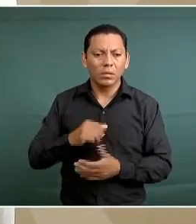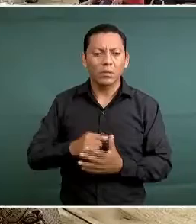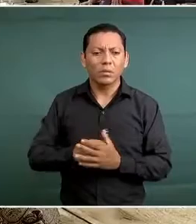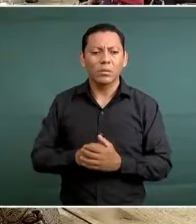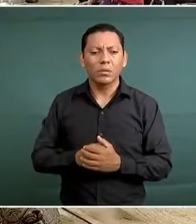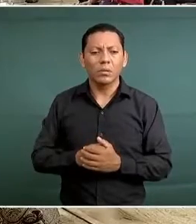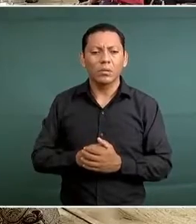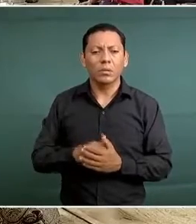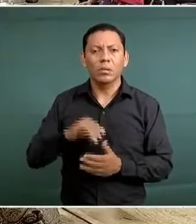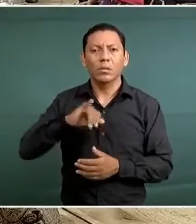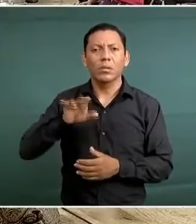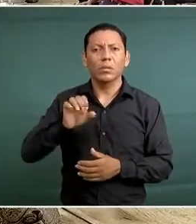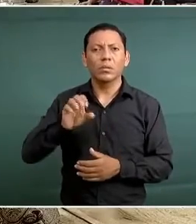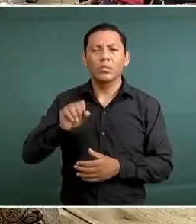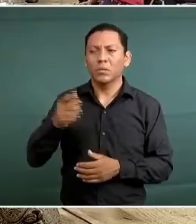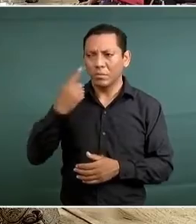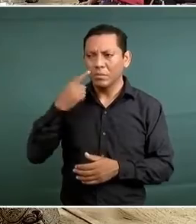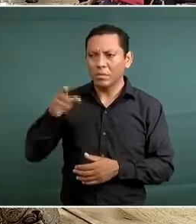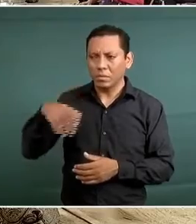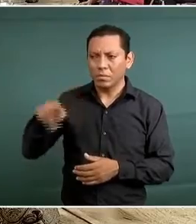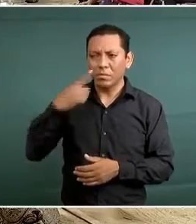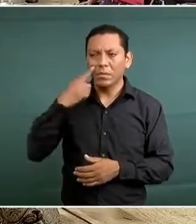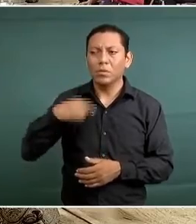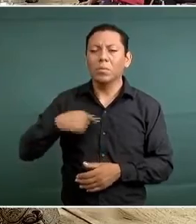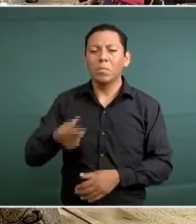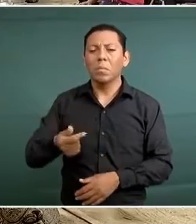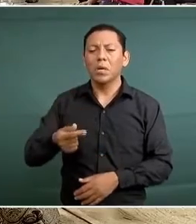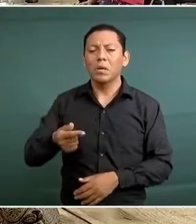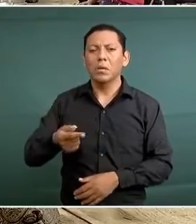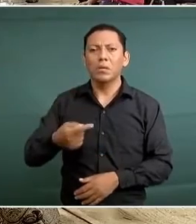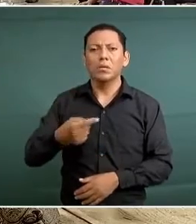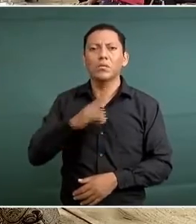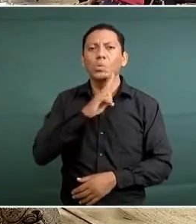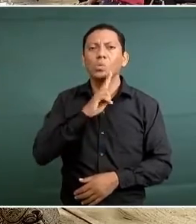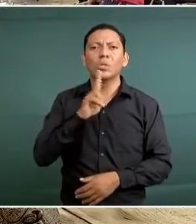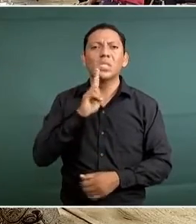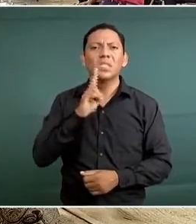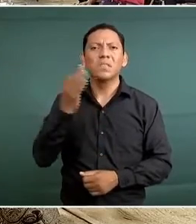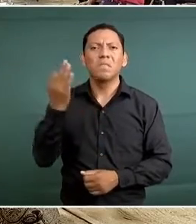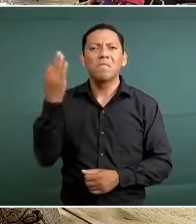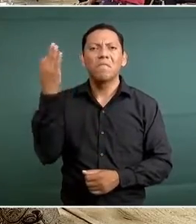en donde estoy con un perrito que dice noticia falsa